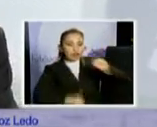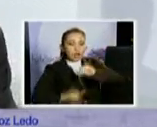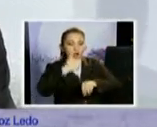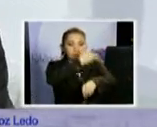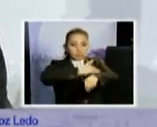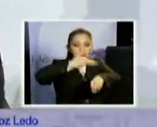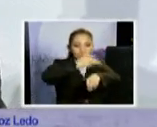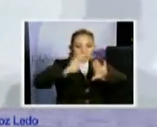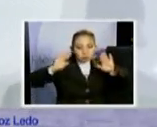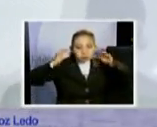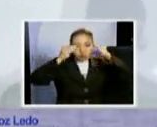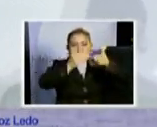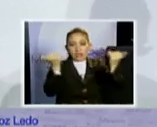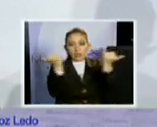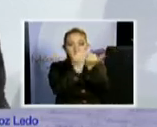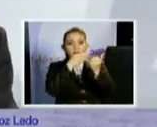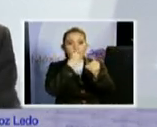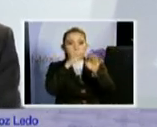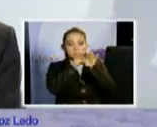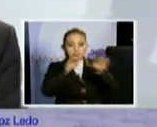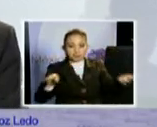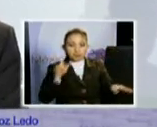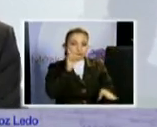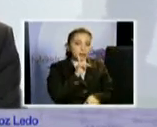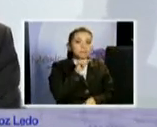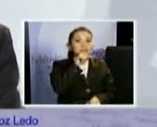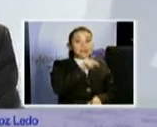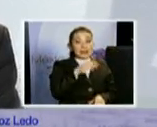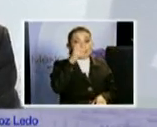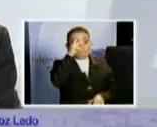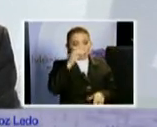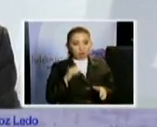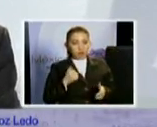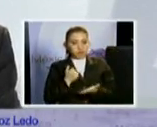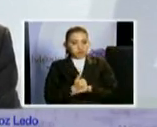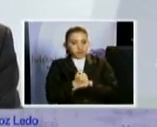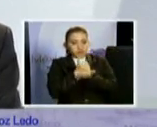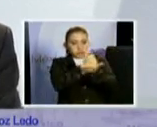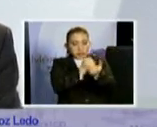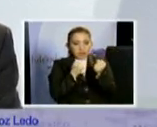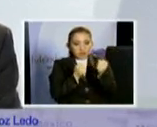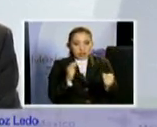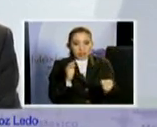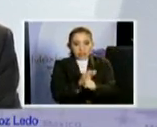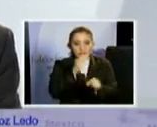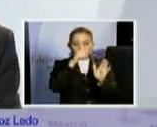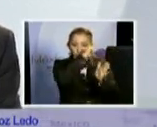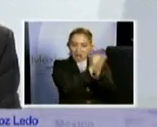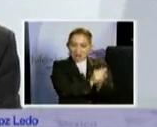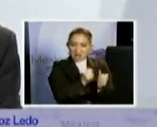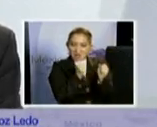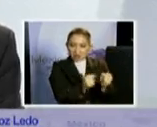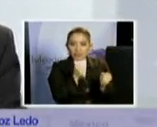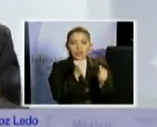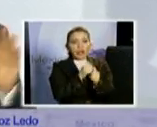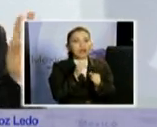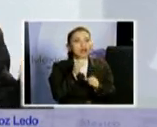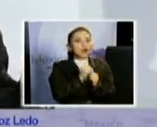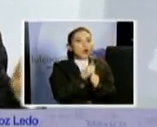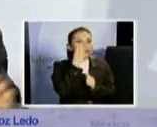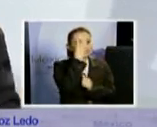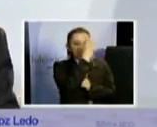con enfoque de equidad de género. México ha fortalecido en los últimos años su régimen jurídico con miras a cumplir